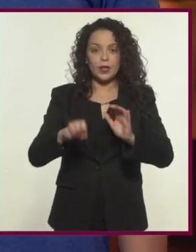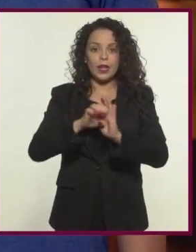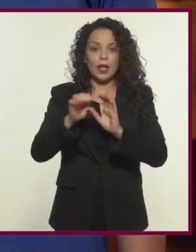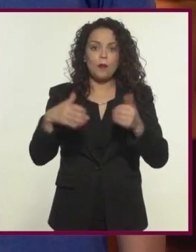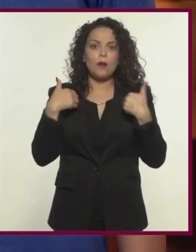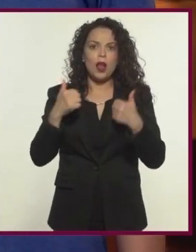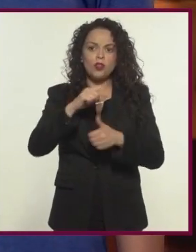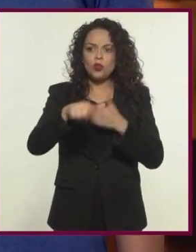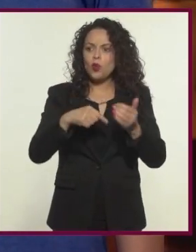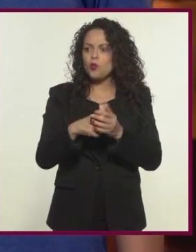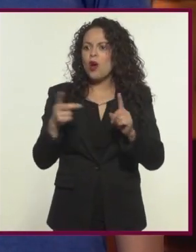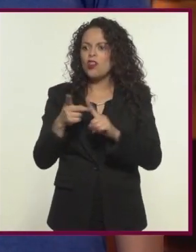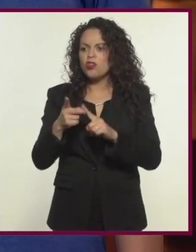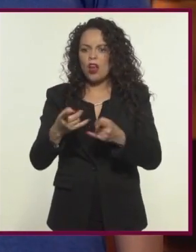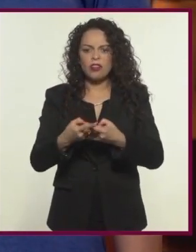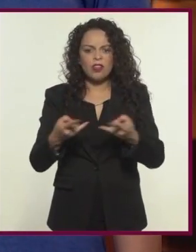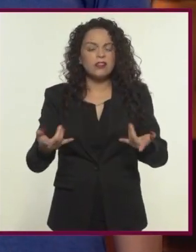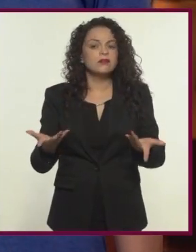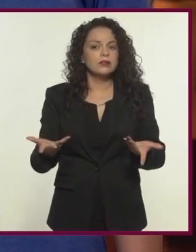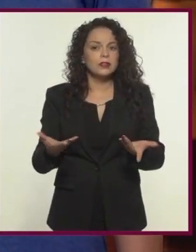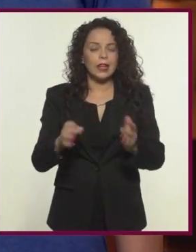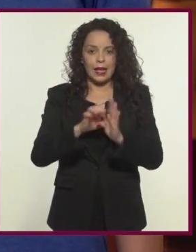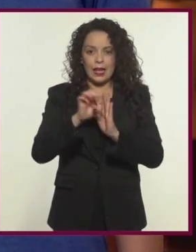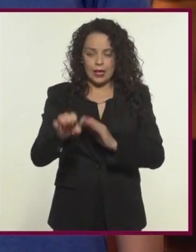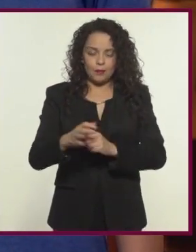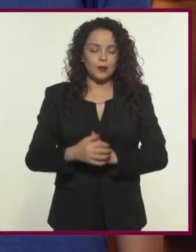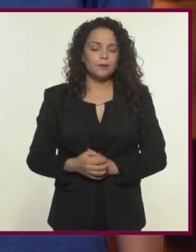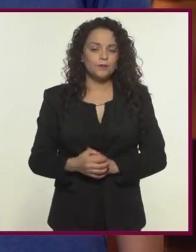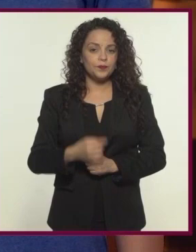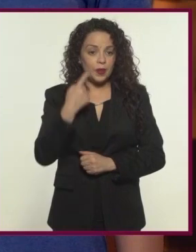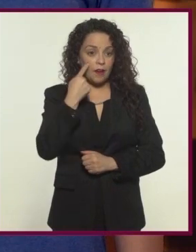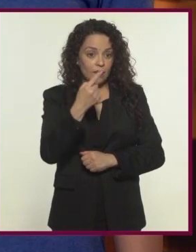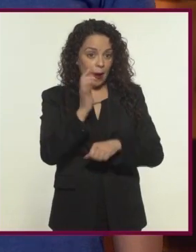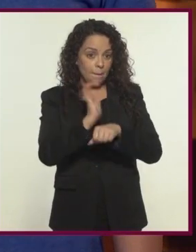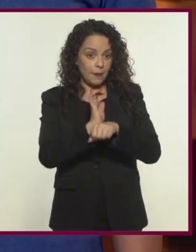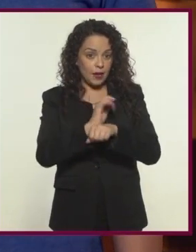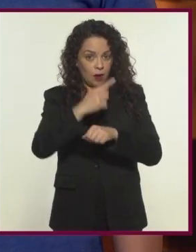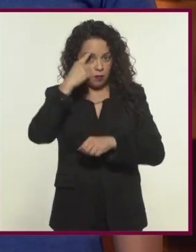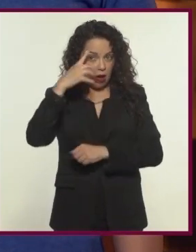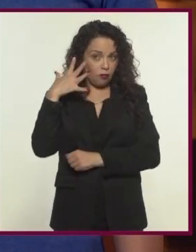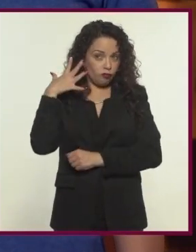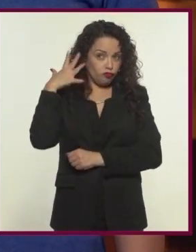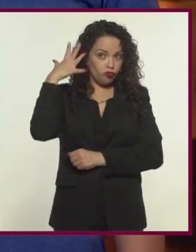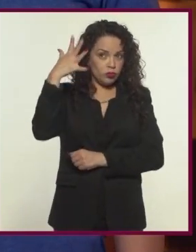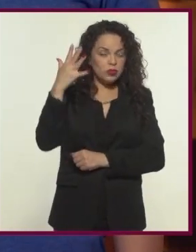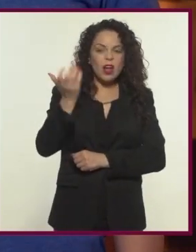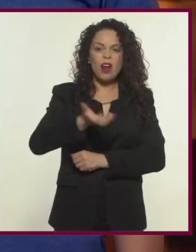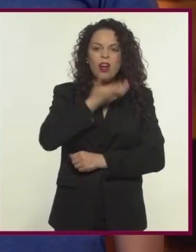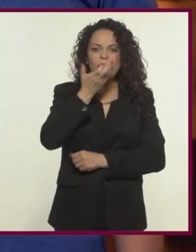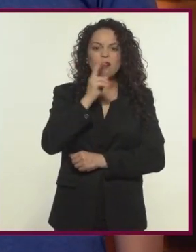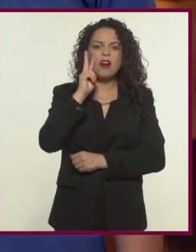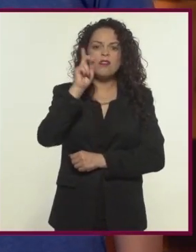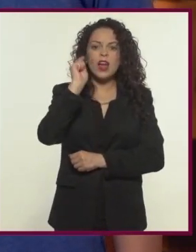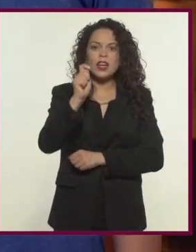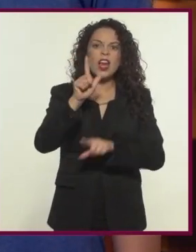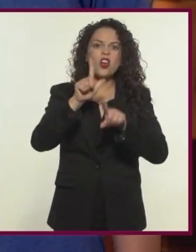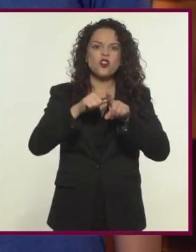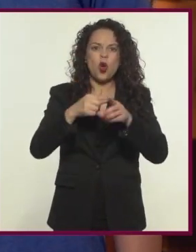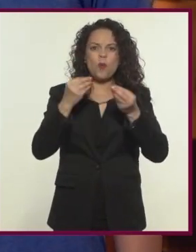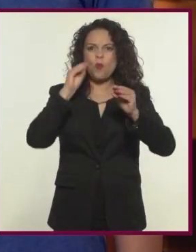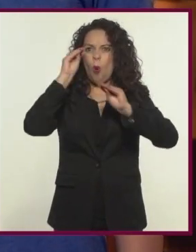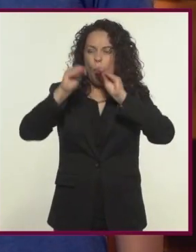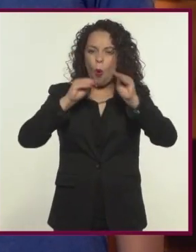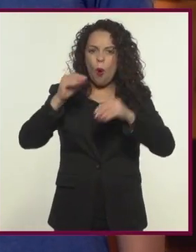el entendimiento del espacio en el que se desarrolla la historia. Por ejemplo, si estamos viendo una película futurista, estamos acostumbrados a ver